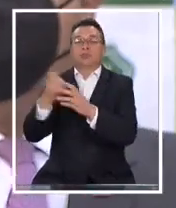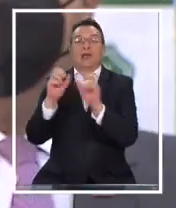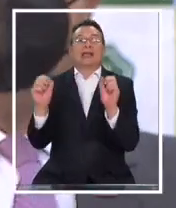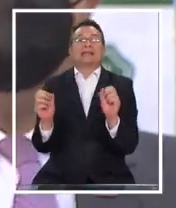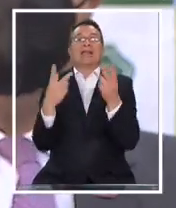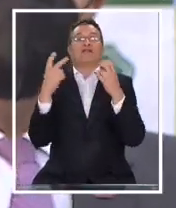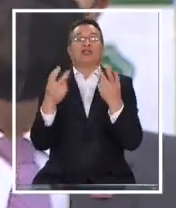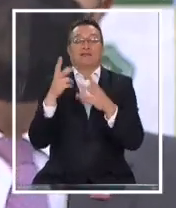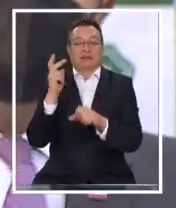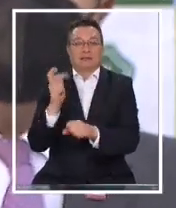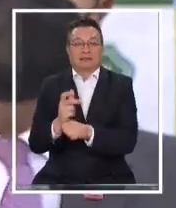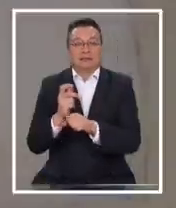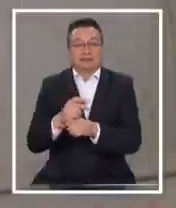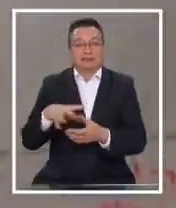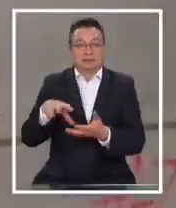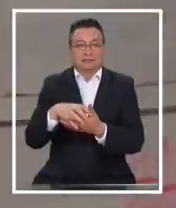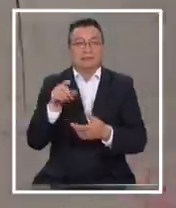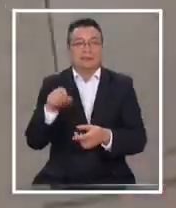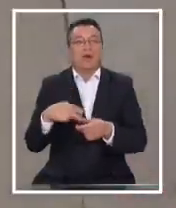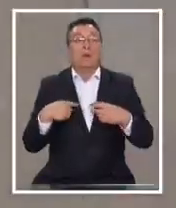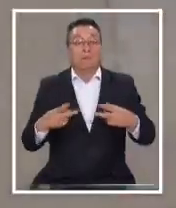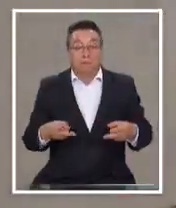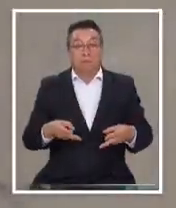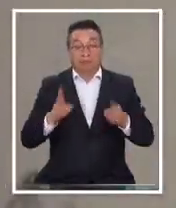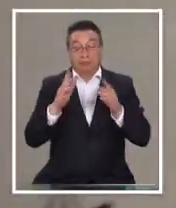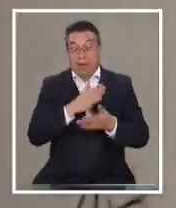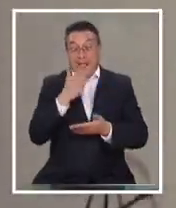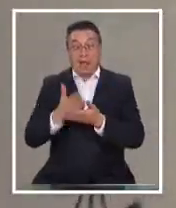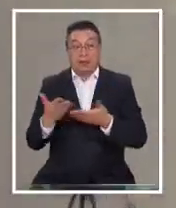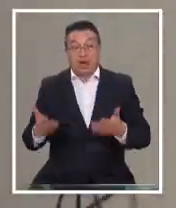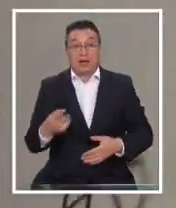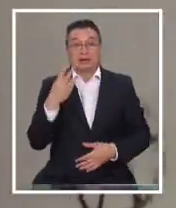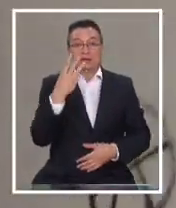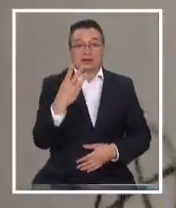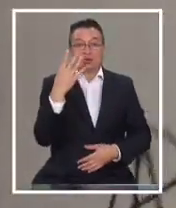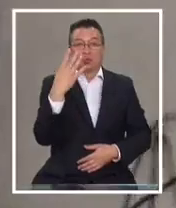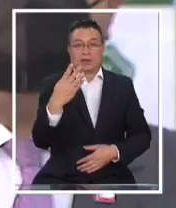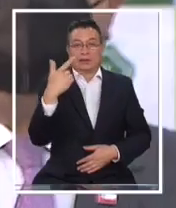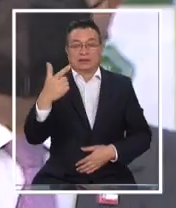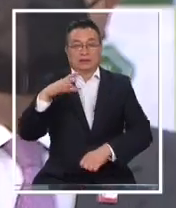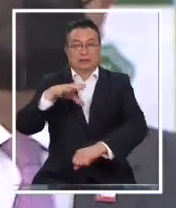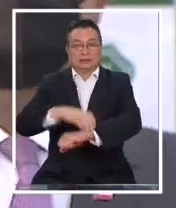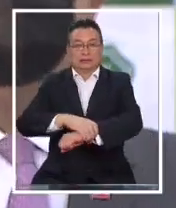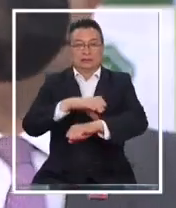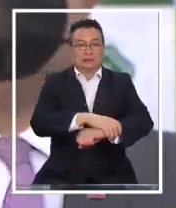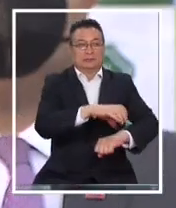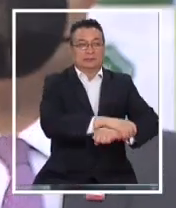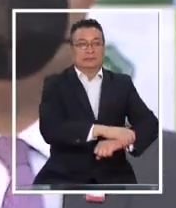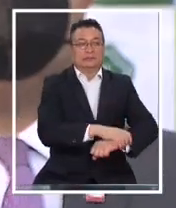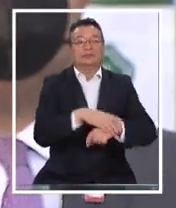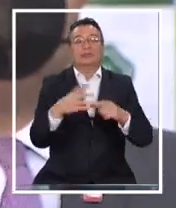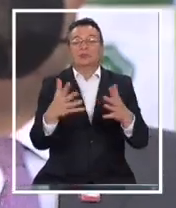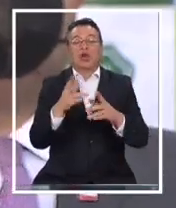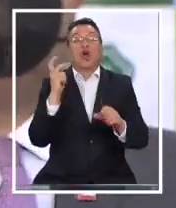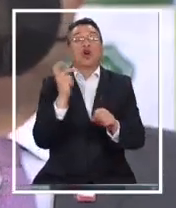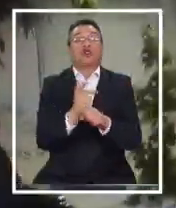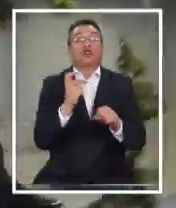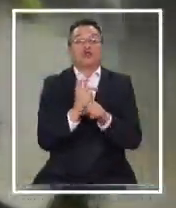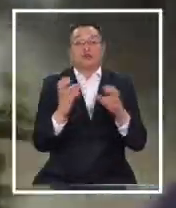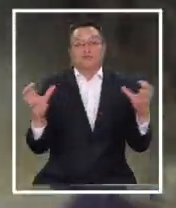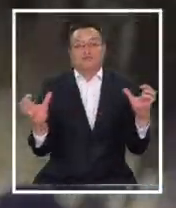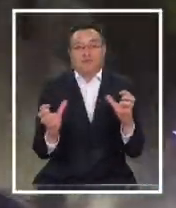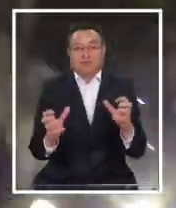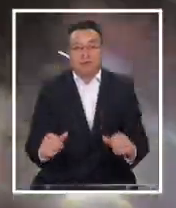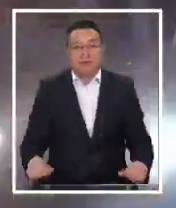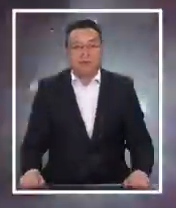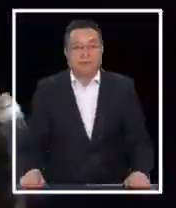robo, principalmente en Cerrona. Y eso nos ha permitido ya a la fecha tener 347 detenidos, principalmente por robo violento.